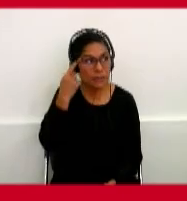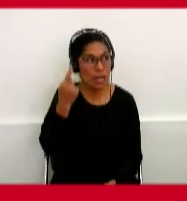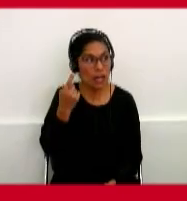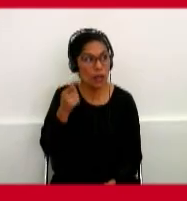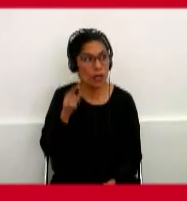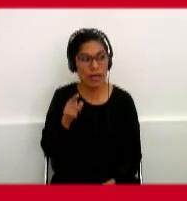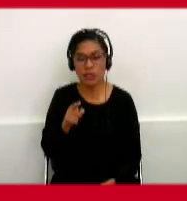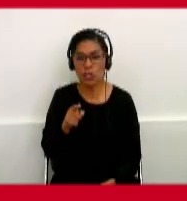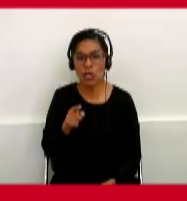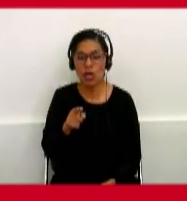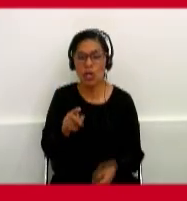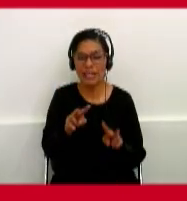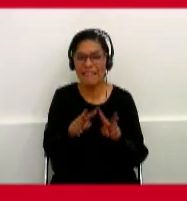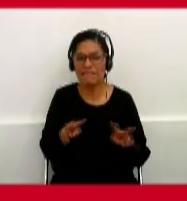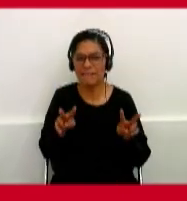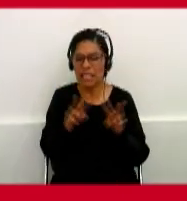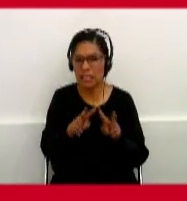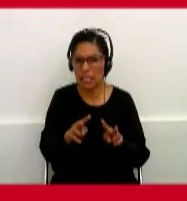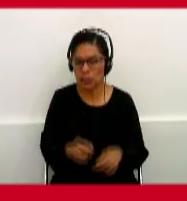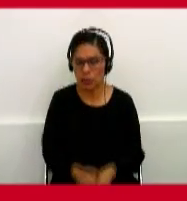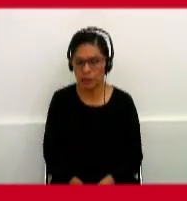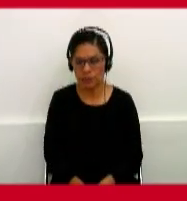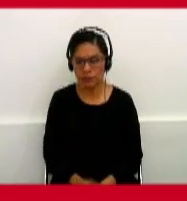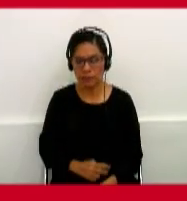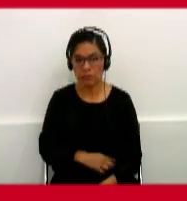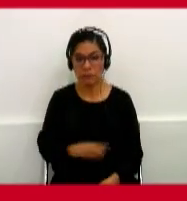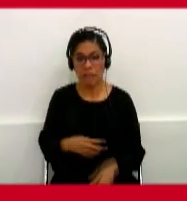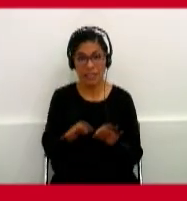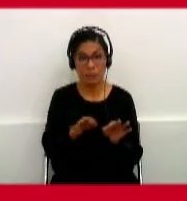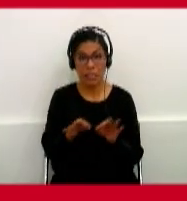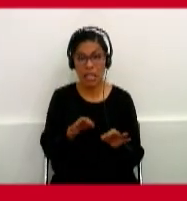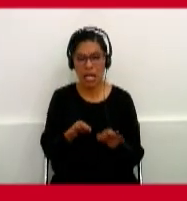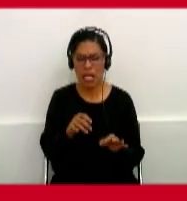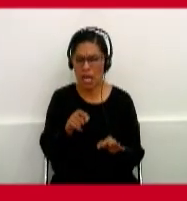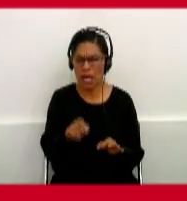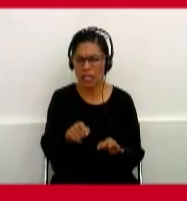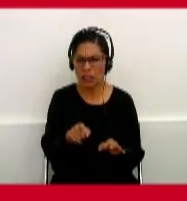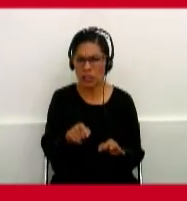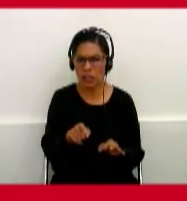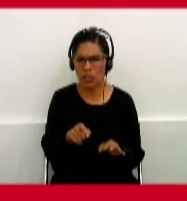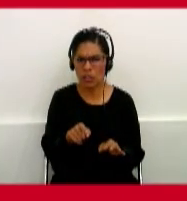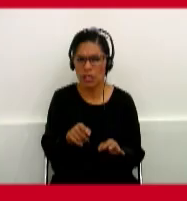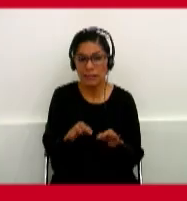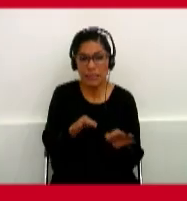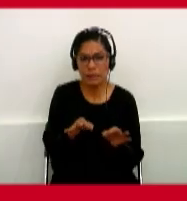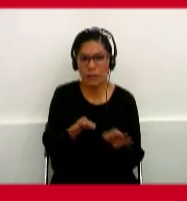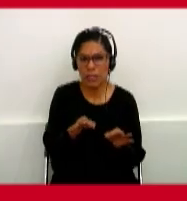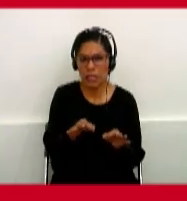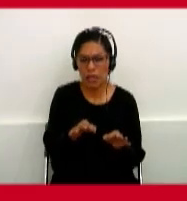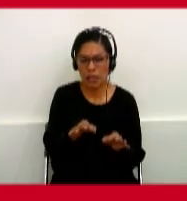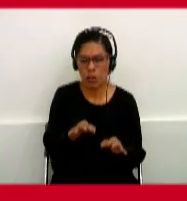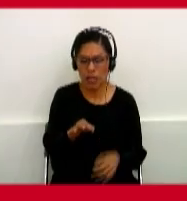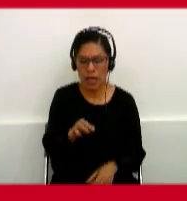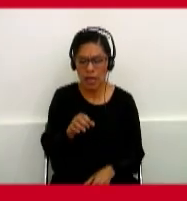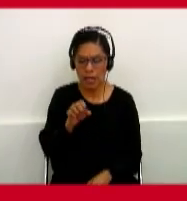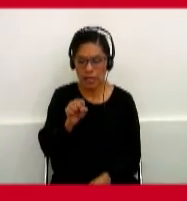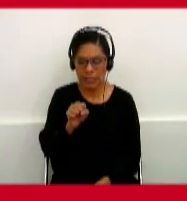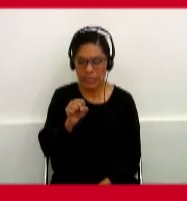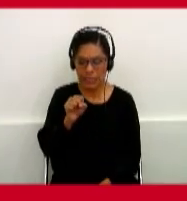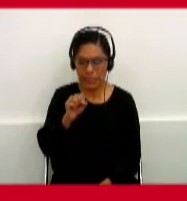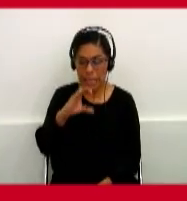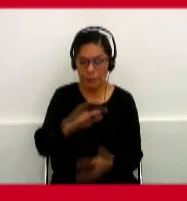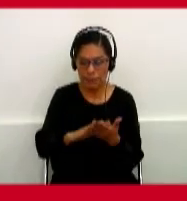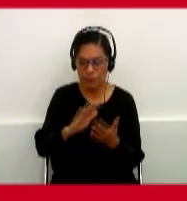lo que valida? Entonces, para explicarlo, es lo que se explica simplemente con la cinemática. La